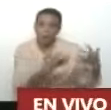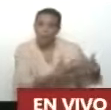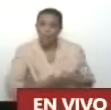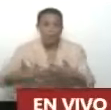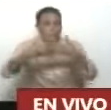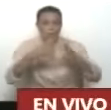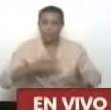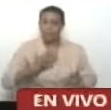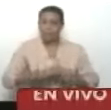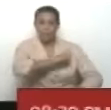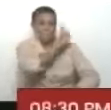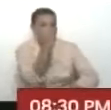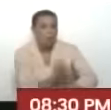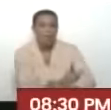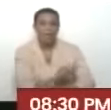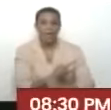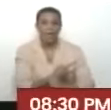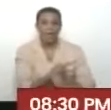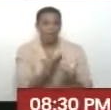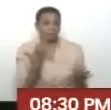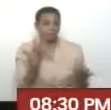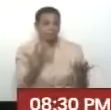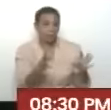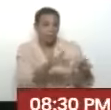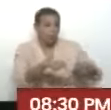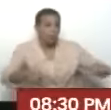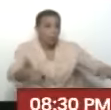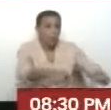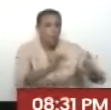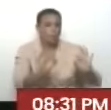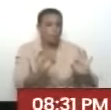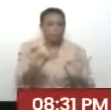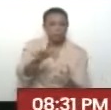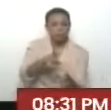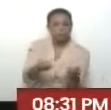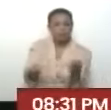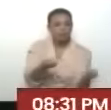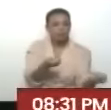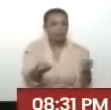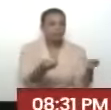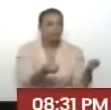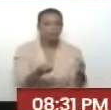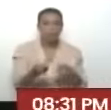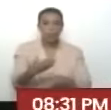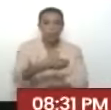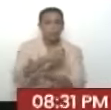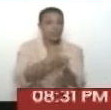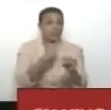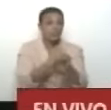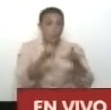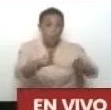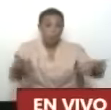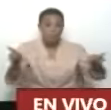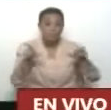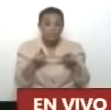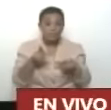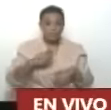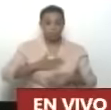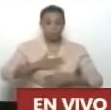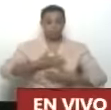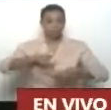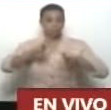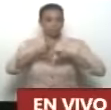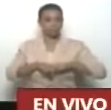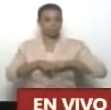Estados Unidos, la oficina de Juan González, que controla todos los medios, redes. Él tiene una oficina, ese sí tiene allá una